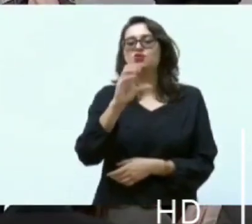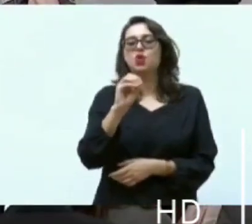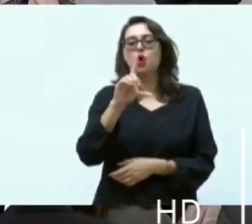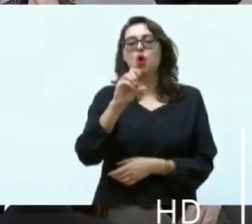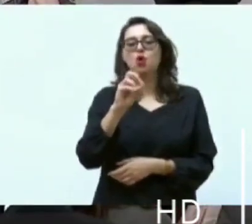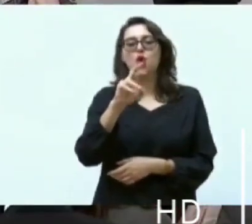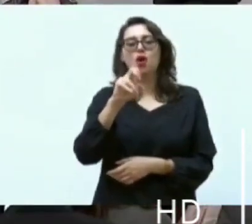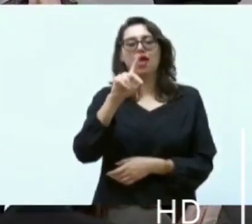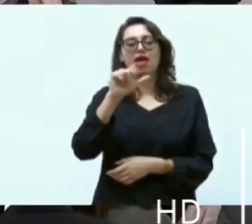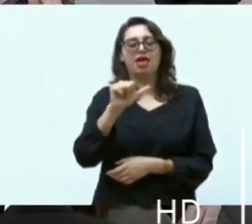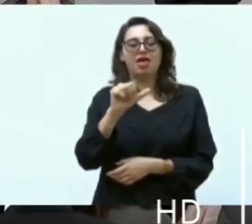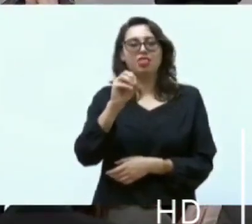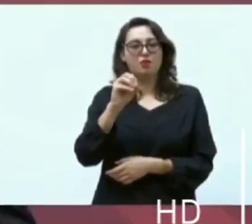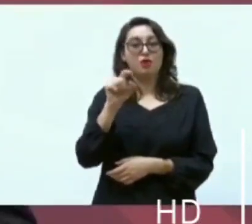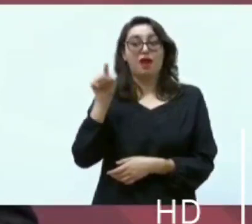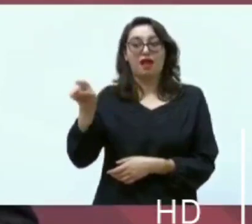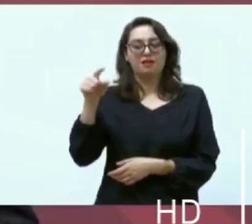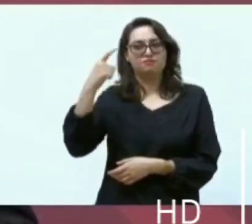de la Sonora Santanera,